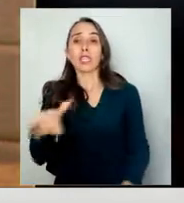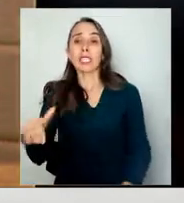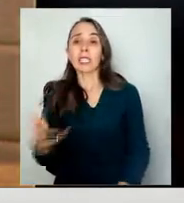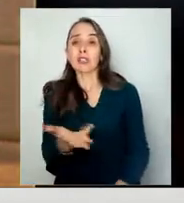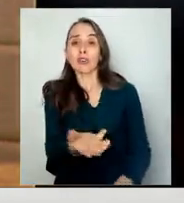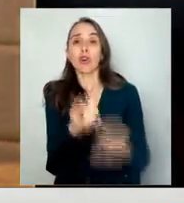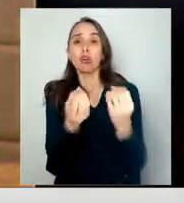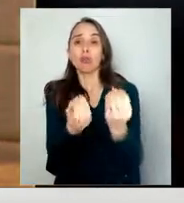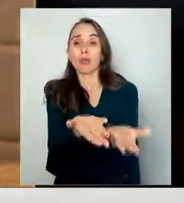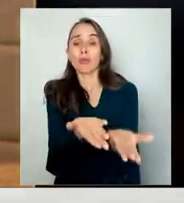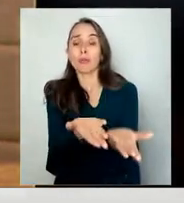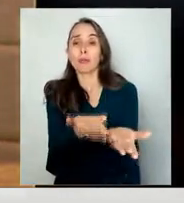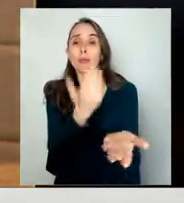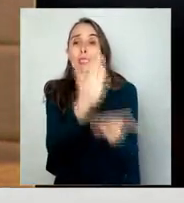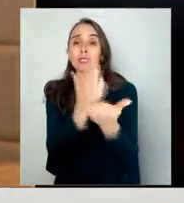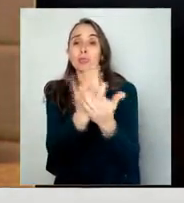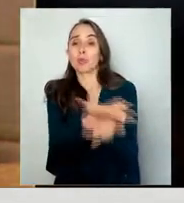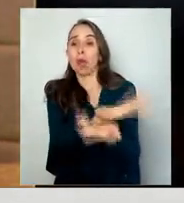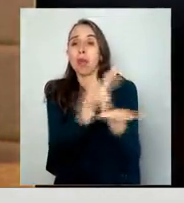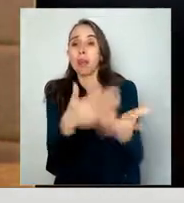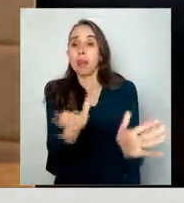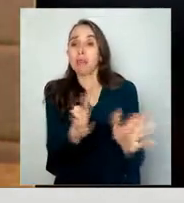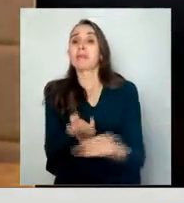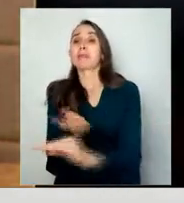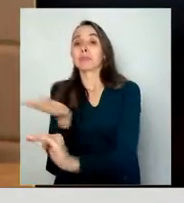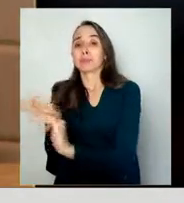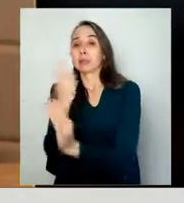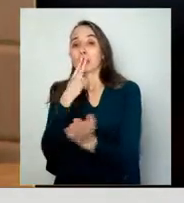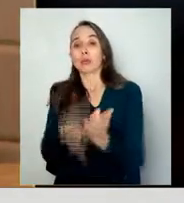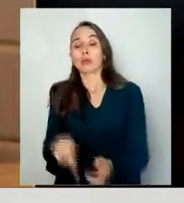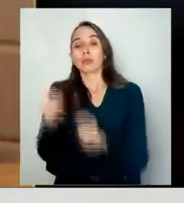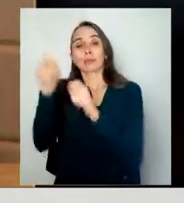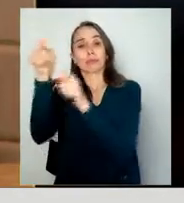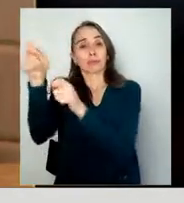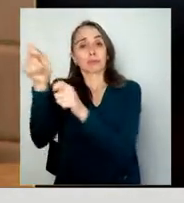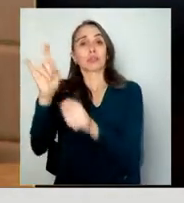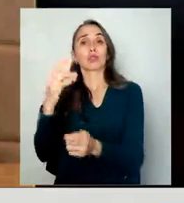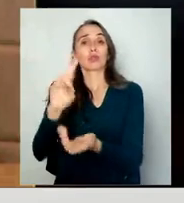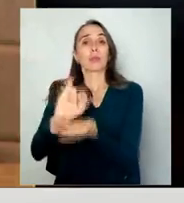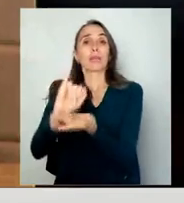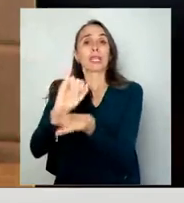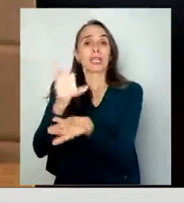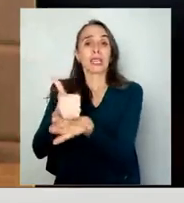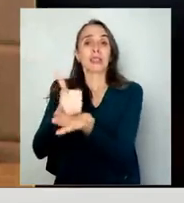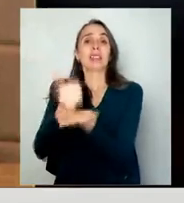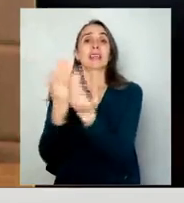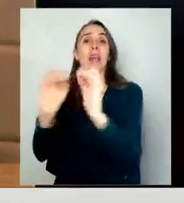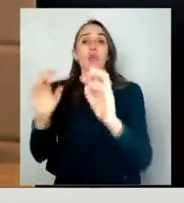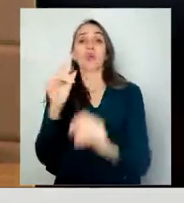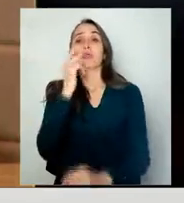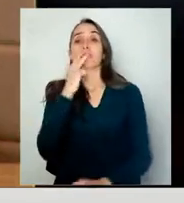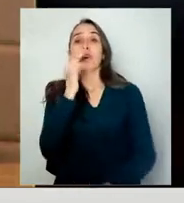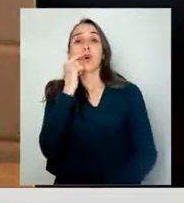por eso pido que se oficie a la superintendencia de Educación al ministro de Educación y también al director